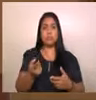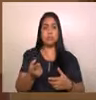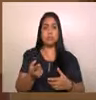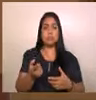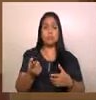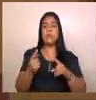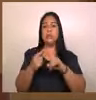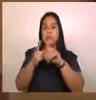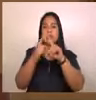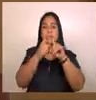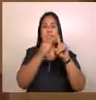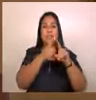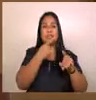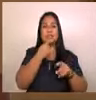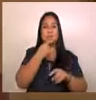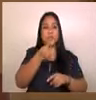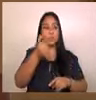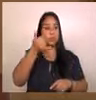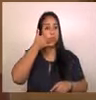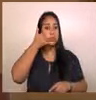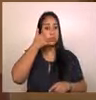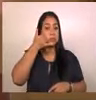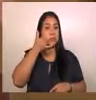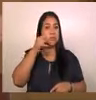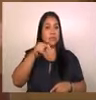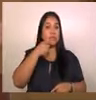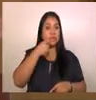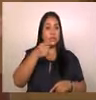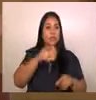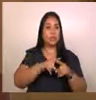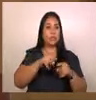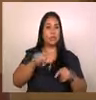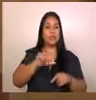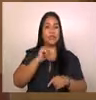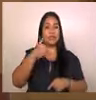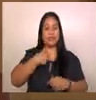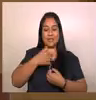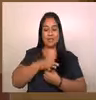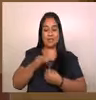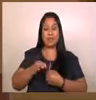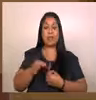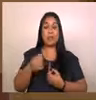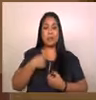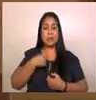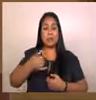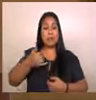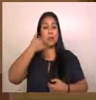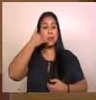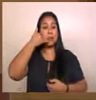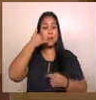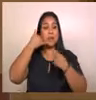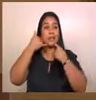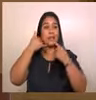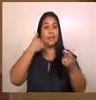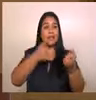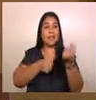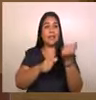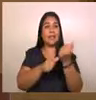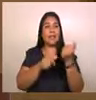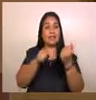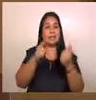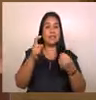varias veces llamé al número de la DIACO, estando del otro lado, del lado del pueblo, y gracias a que asistía al